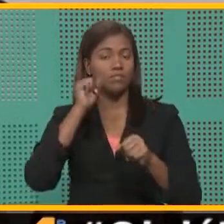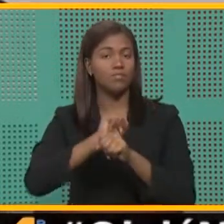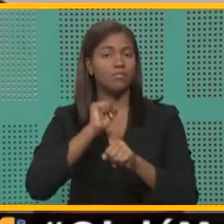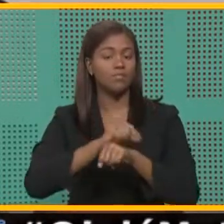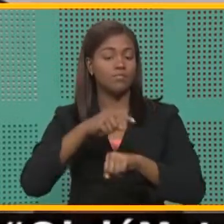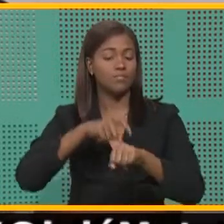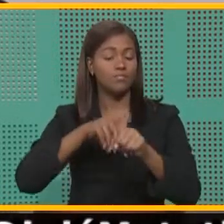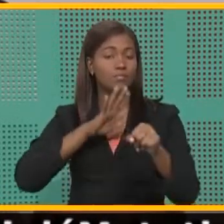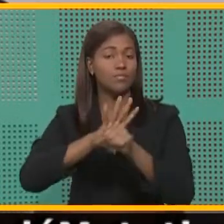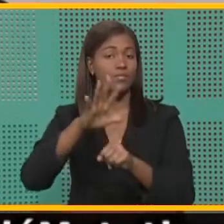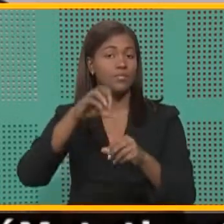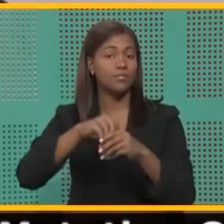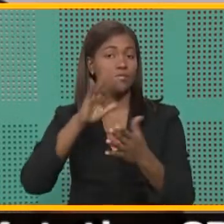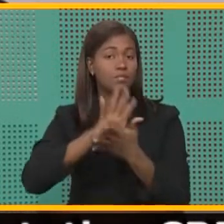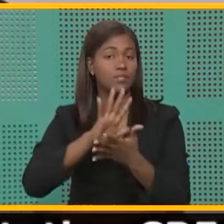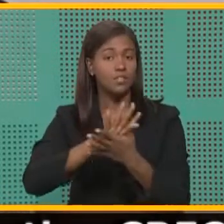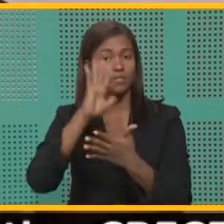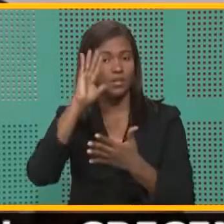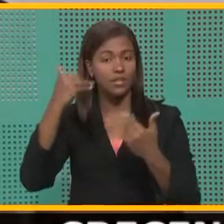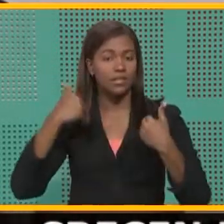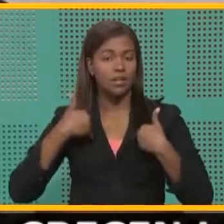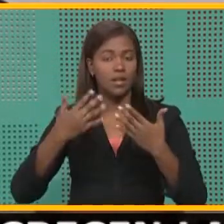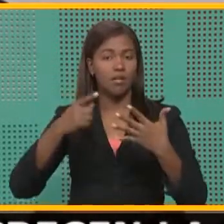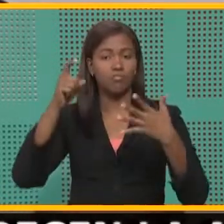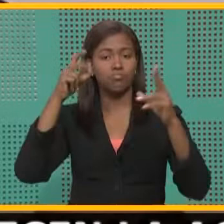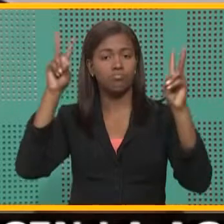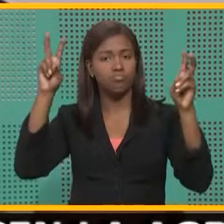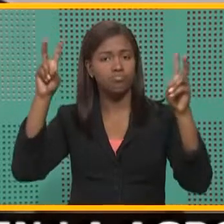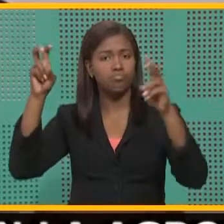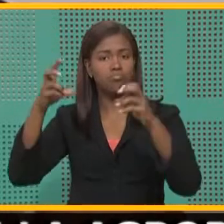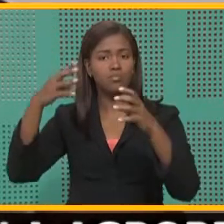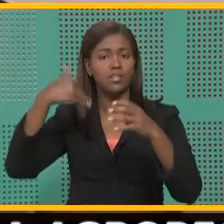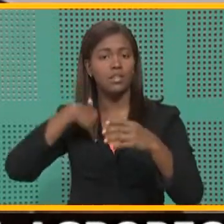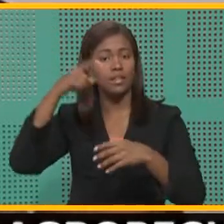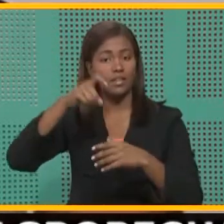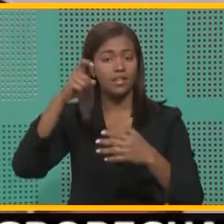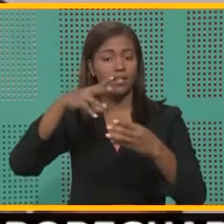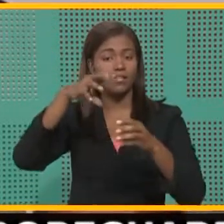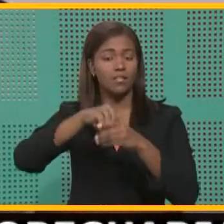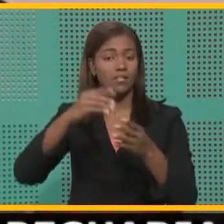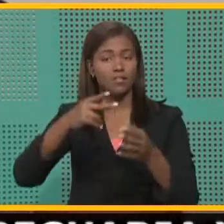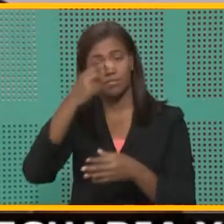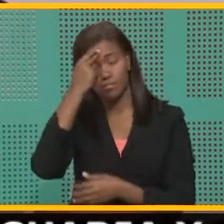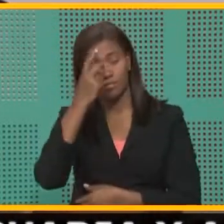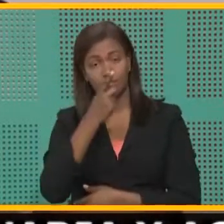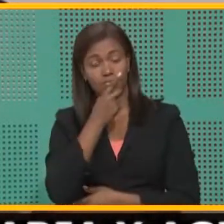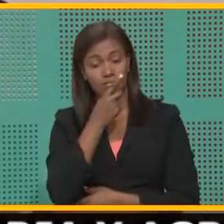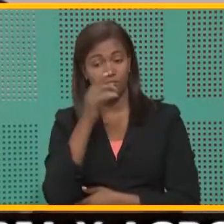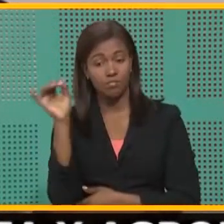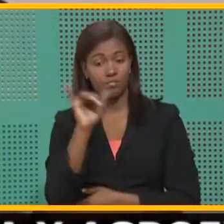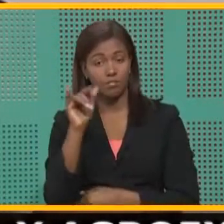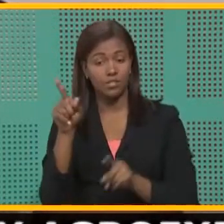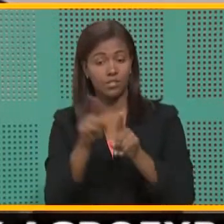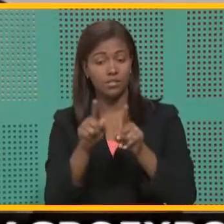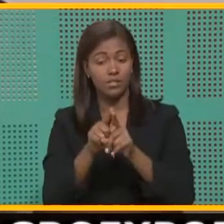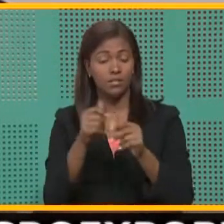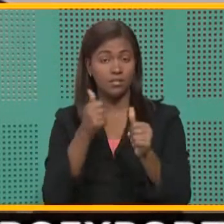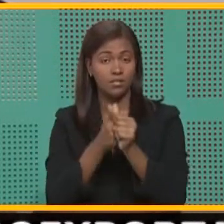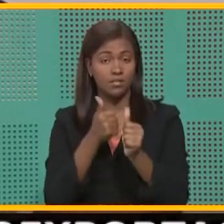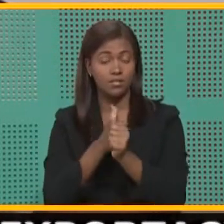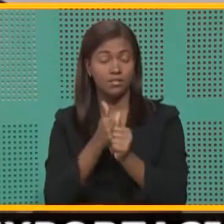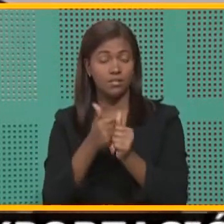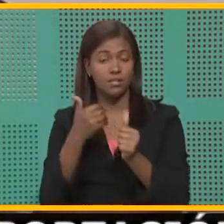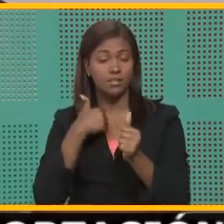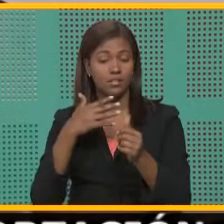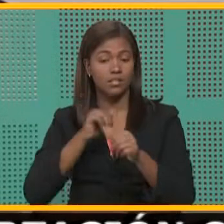escolar extendida tendrá el contenido que tanto necesita la educación dominicana. Y también en la misma